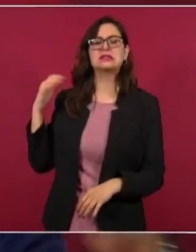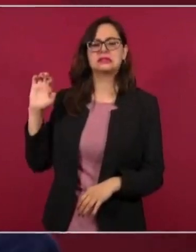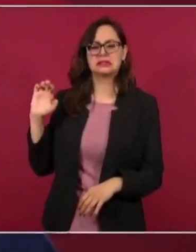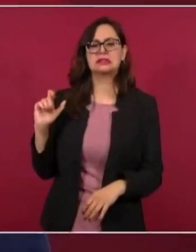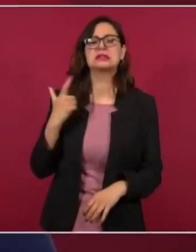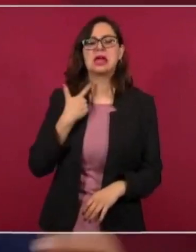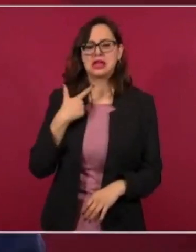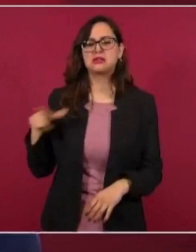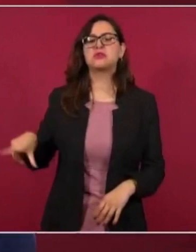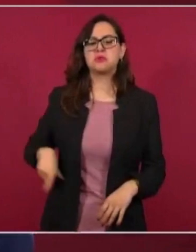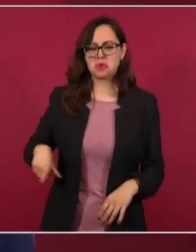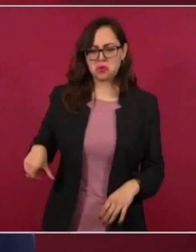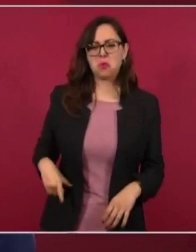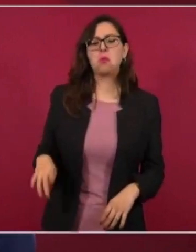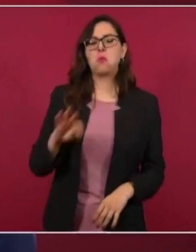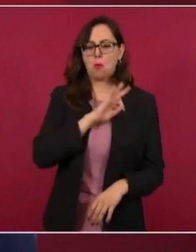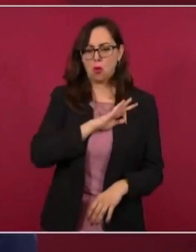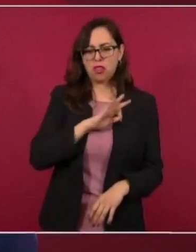se fabricaban delitos,